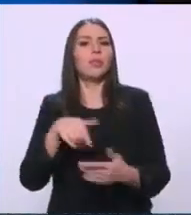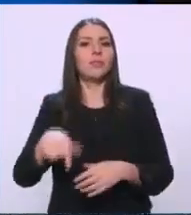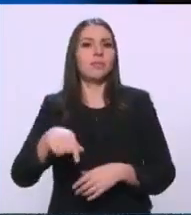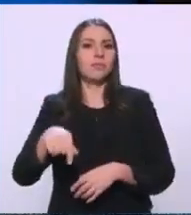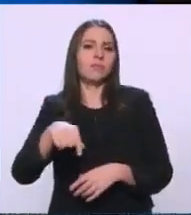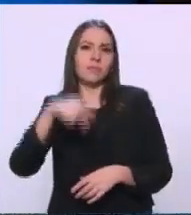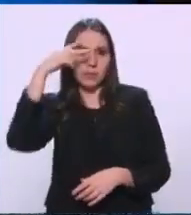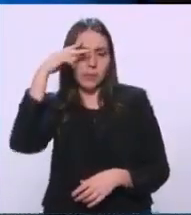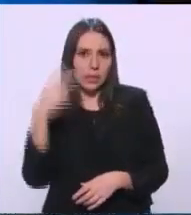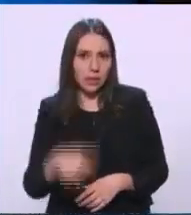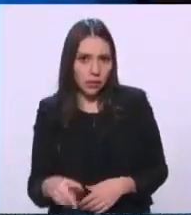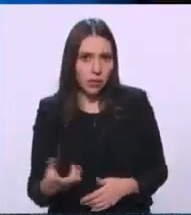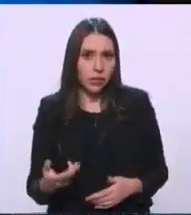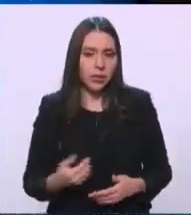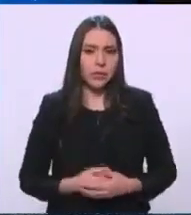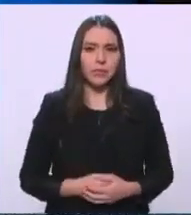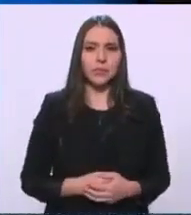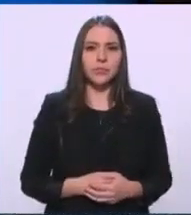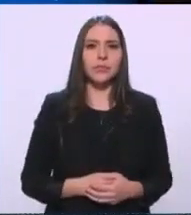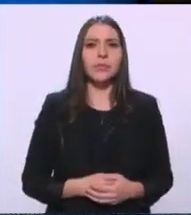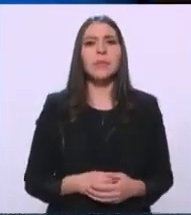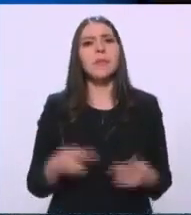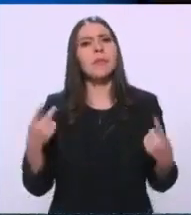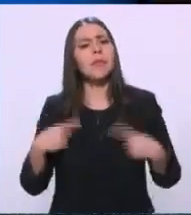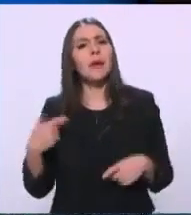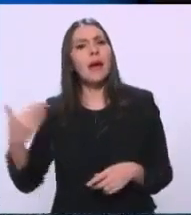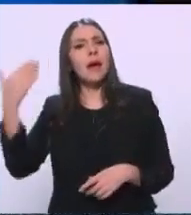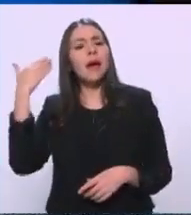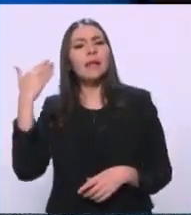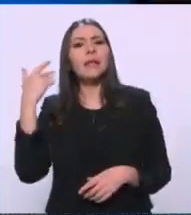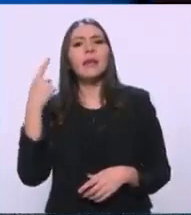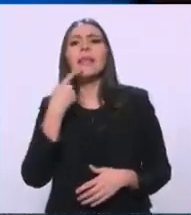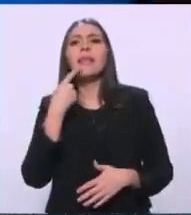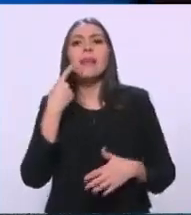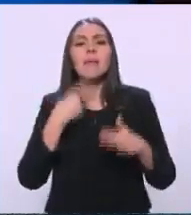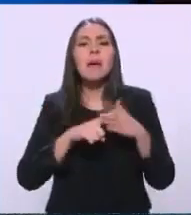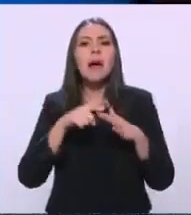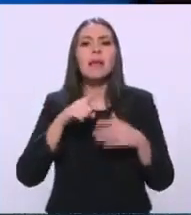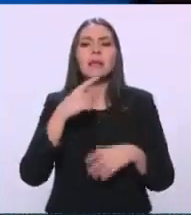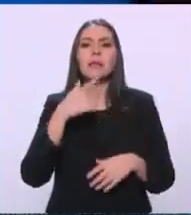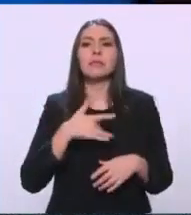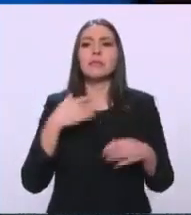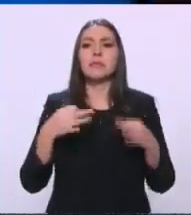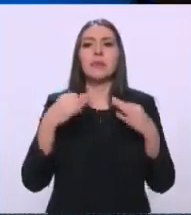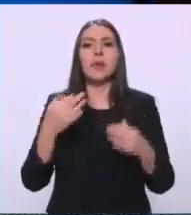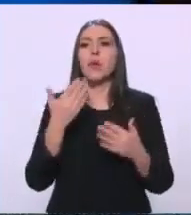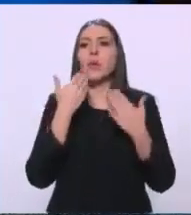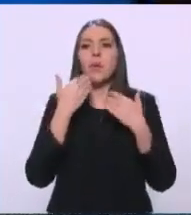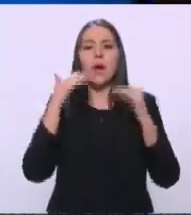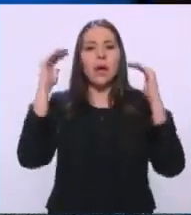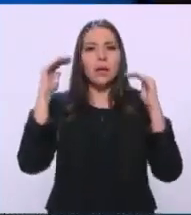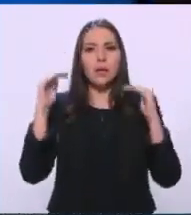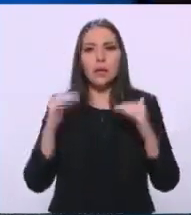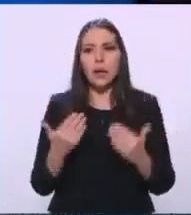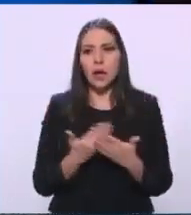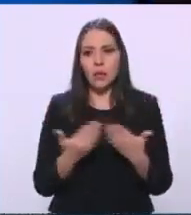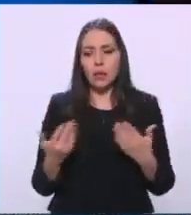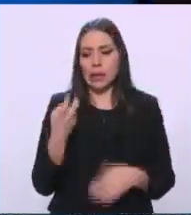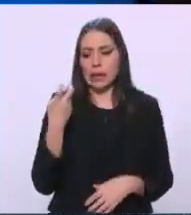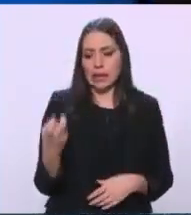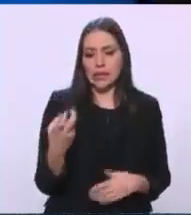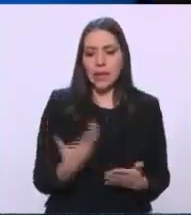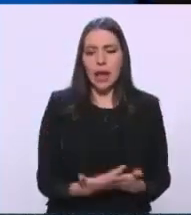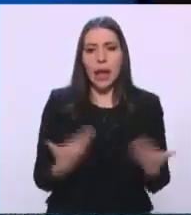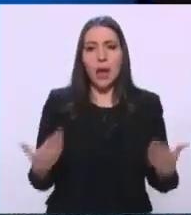ni siquiera nombradas sus demandas, ya no digamos satisfechas. Claro. Y entonces eso es la